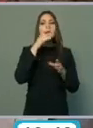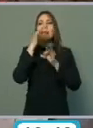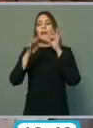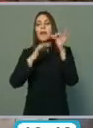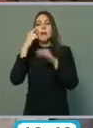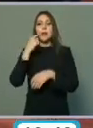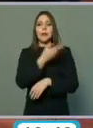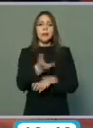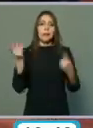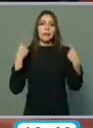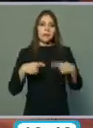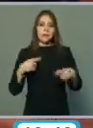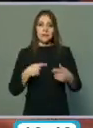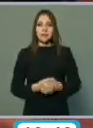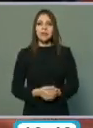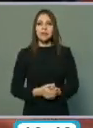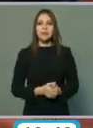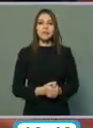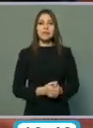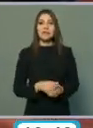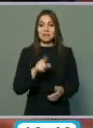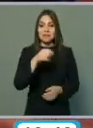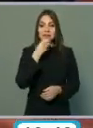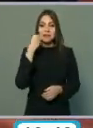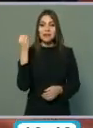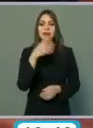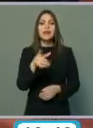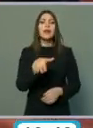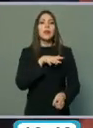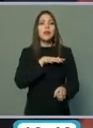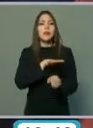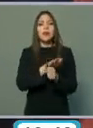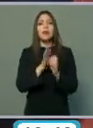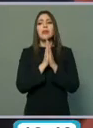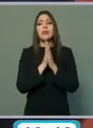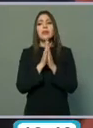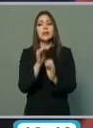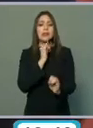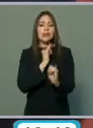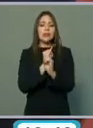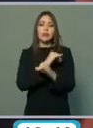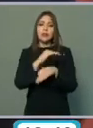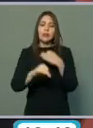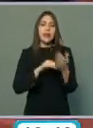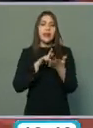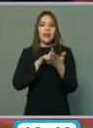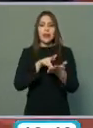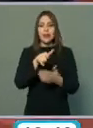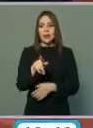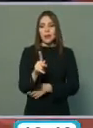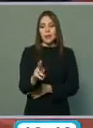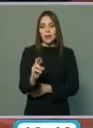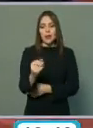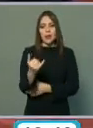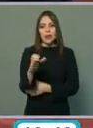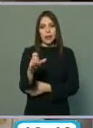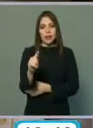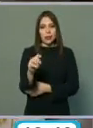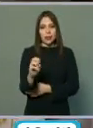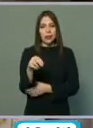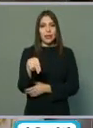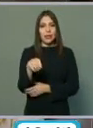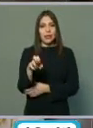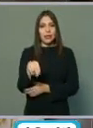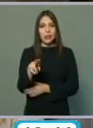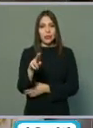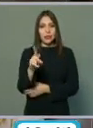está increíble. Recuérdanos las Claro. redes, por favor, para todos ponernos su granito de arena también. Claro que sí, estamos en Proyecto Nenuki en Facebook, Y